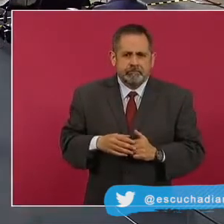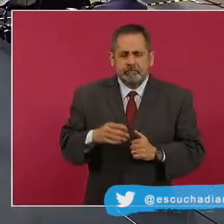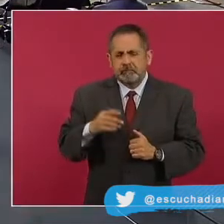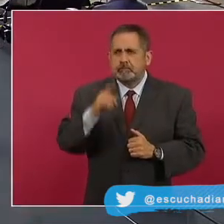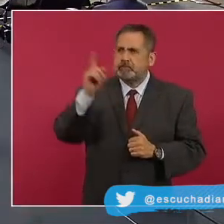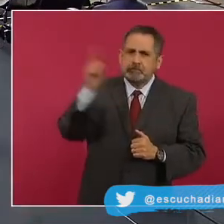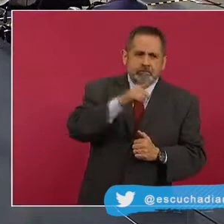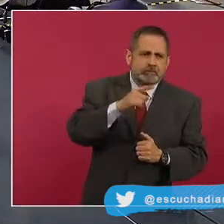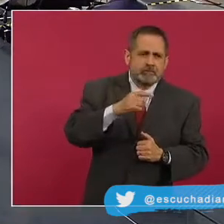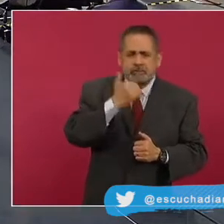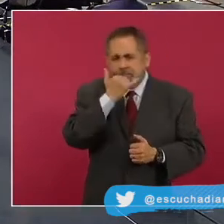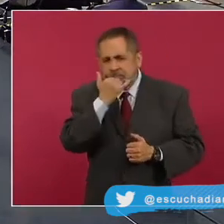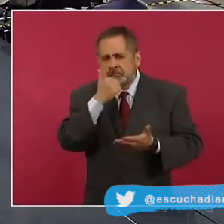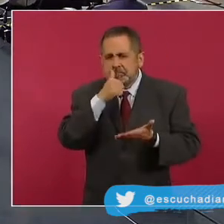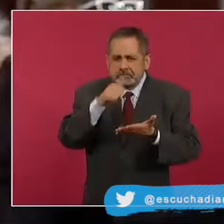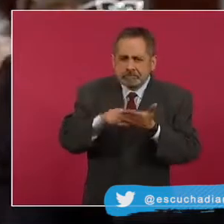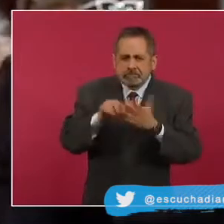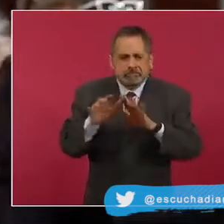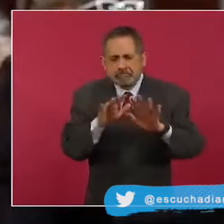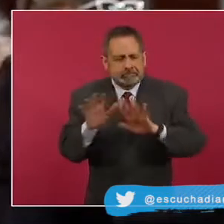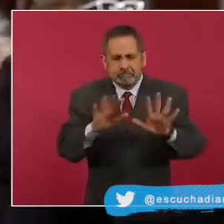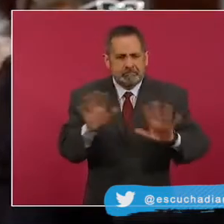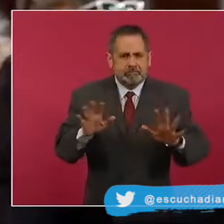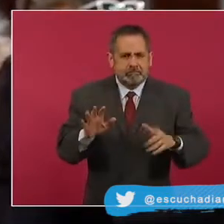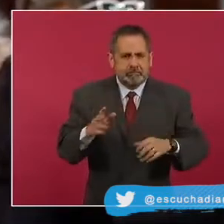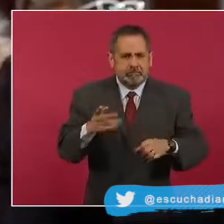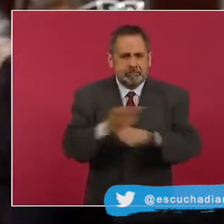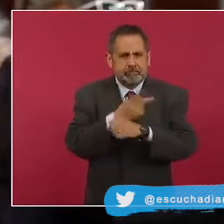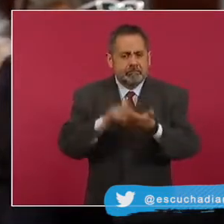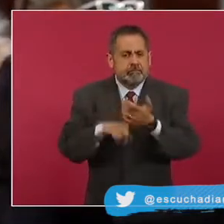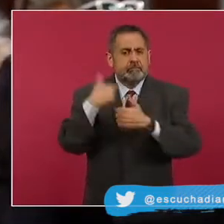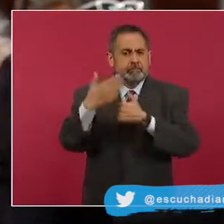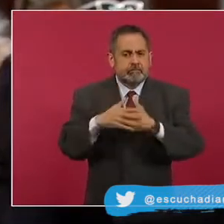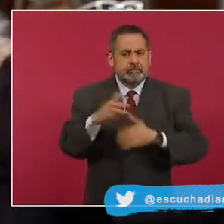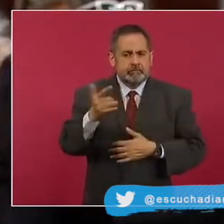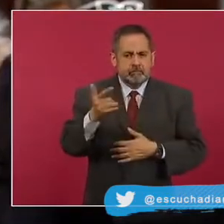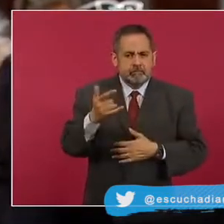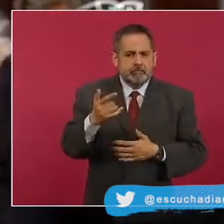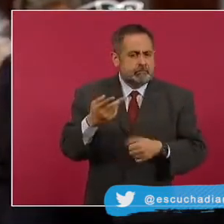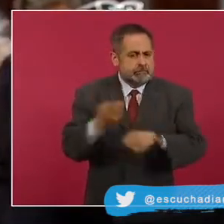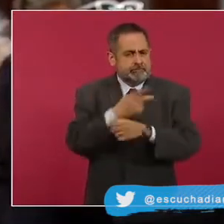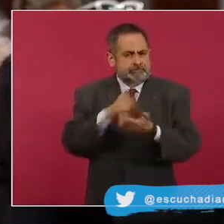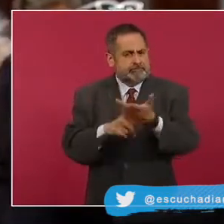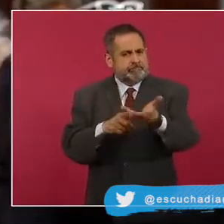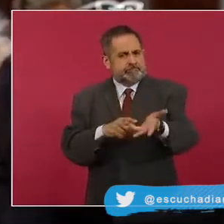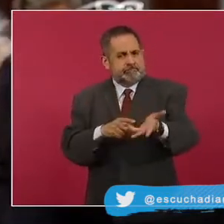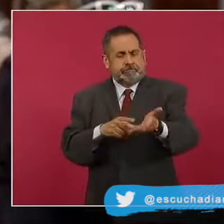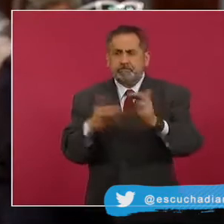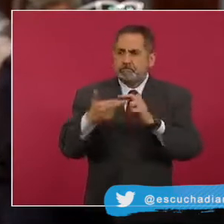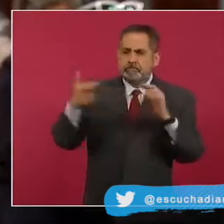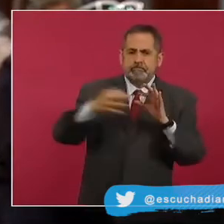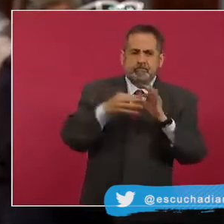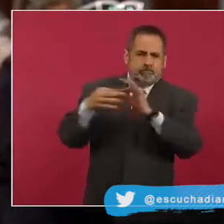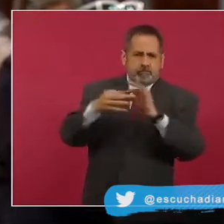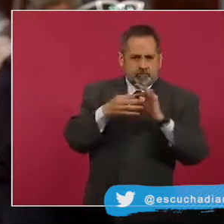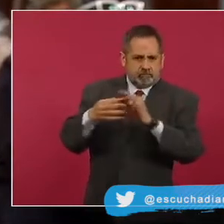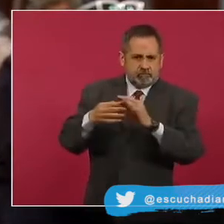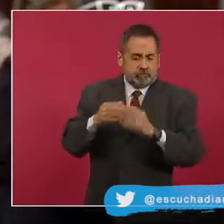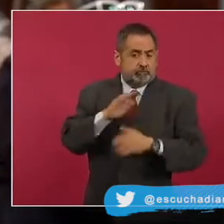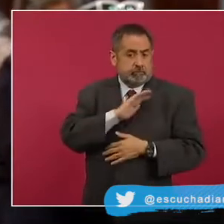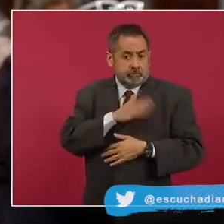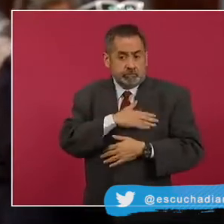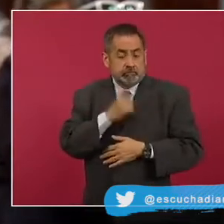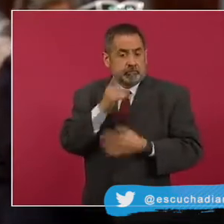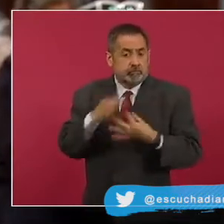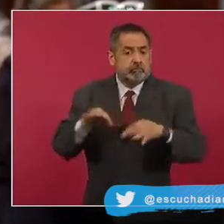y la carta que vamos a hacer se lo pregunten leves de julio que vamos a hacer para que las relaciones comerciales todas las relaciones y espacios